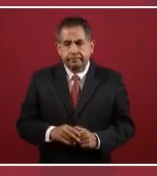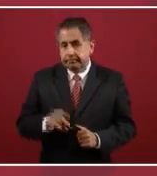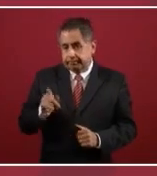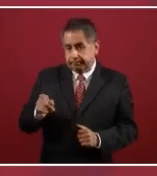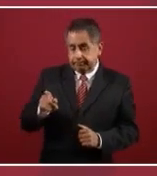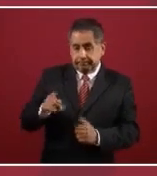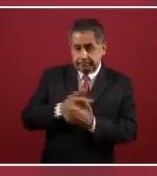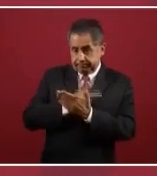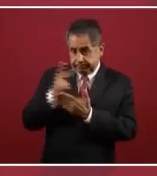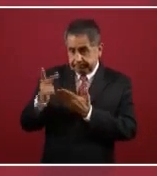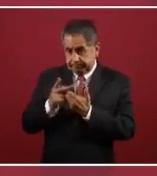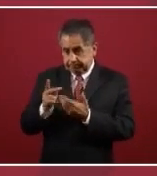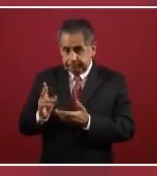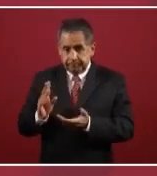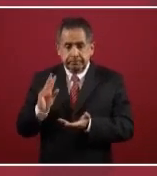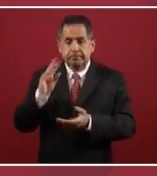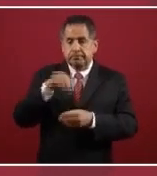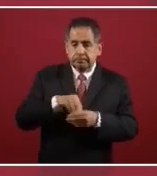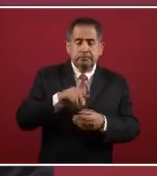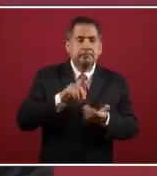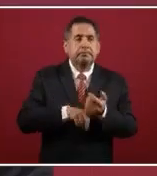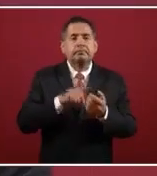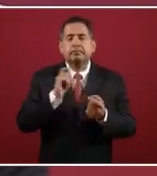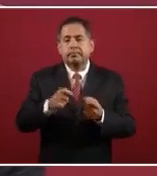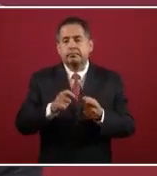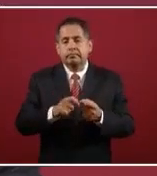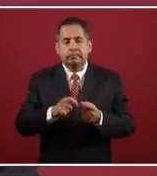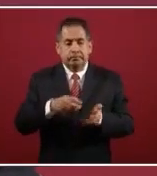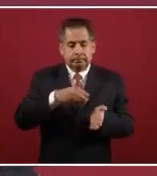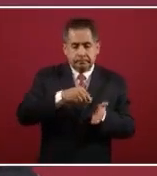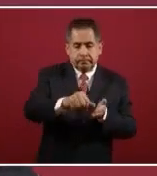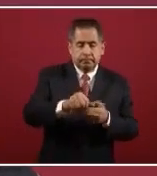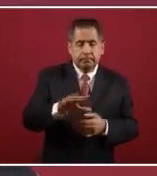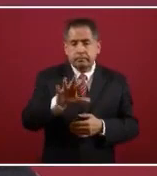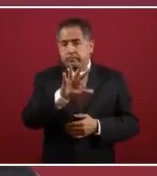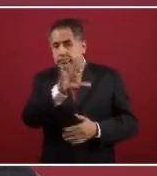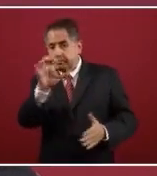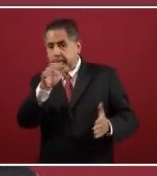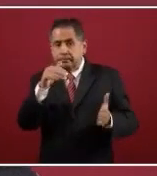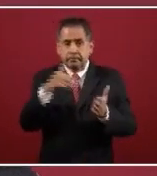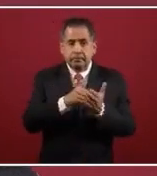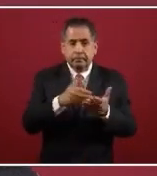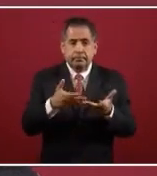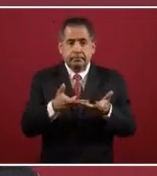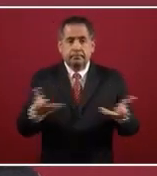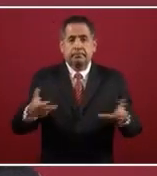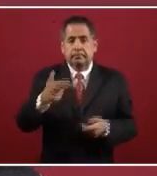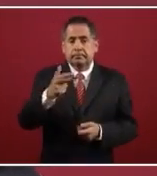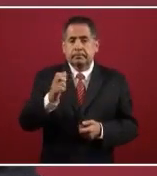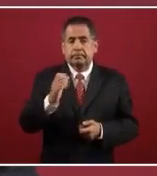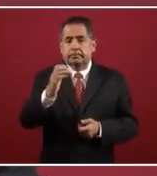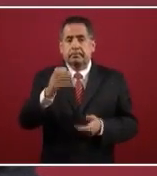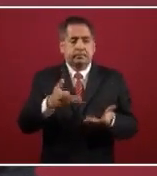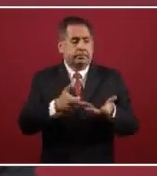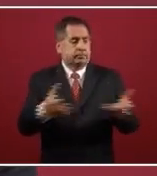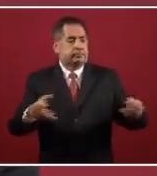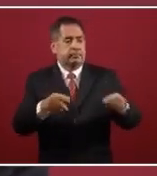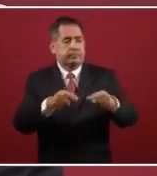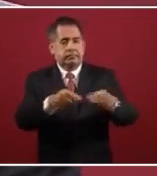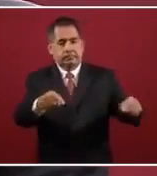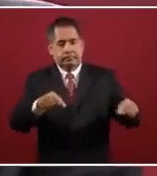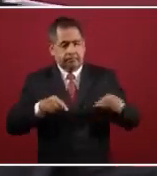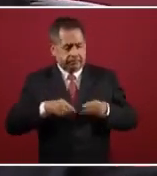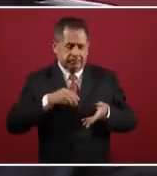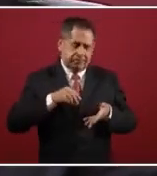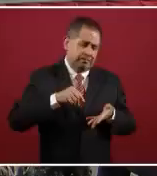incluyendo la siembra de 500,000 hectáreas y están trabajando